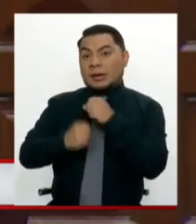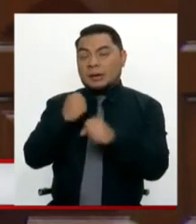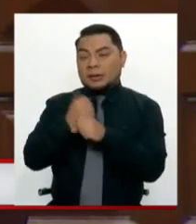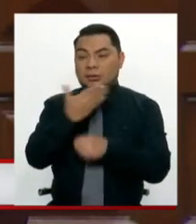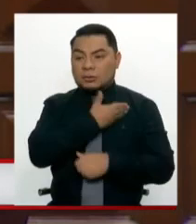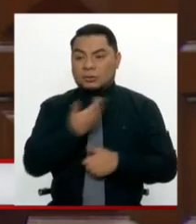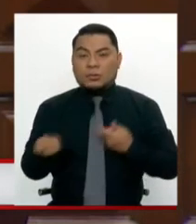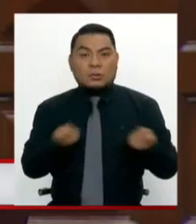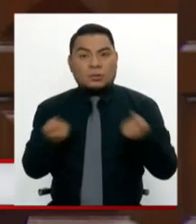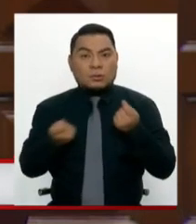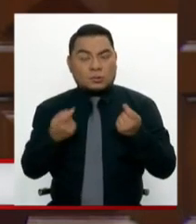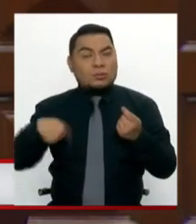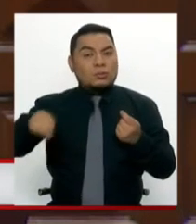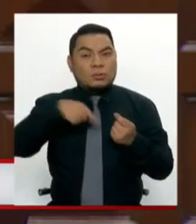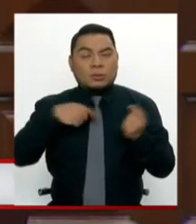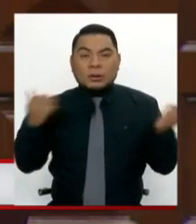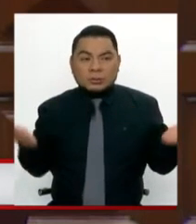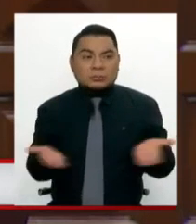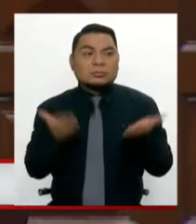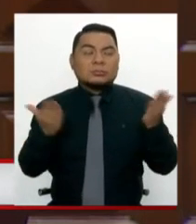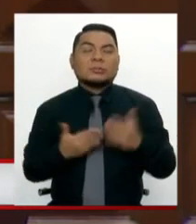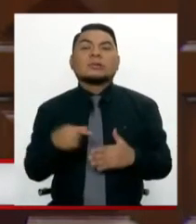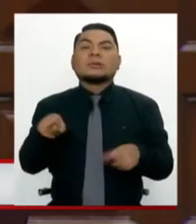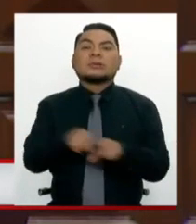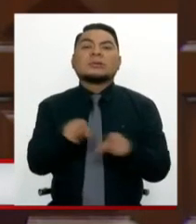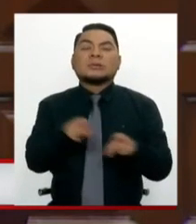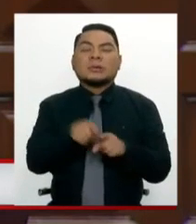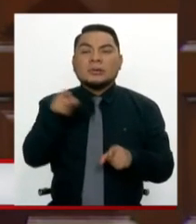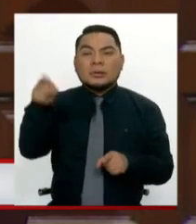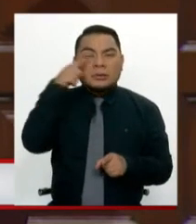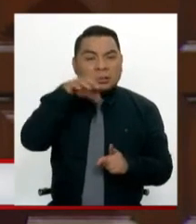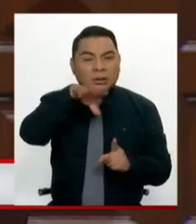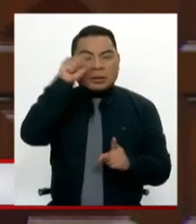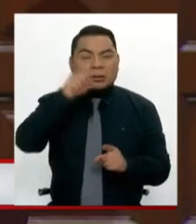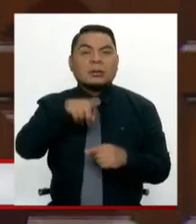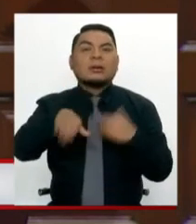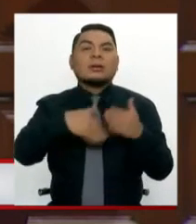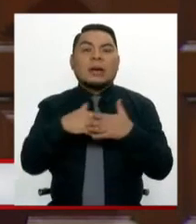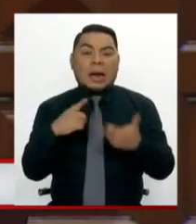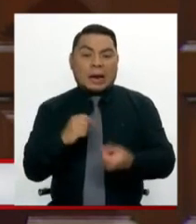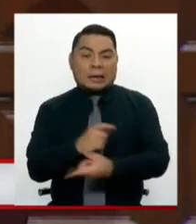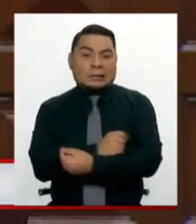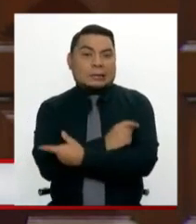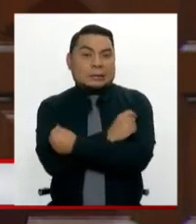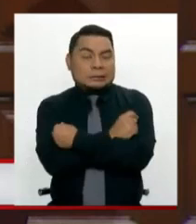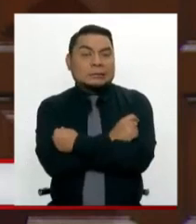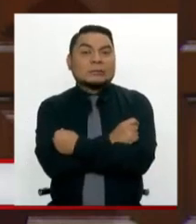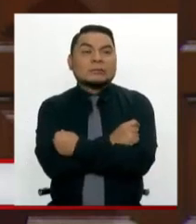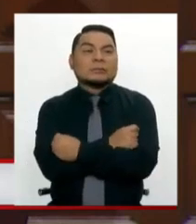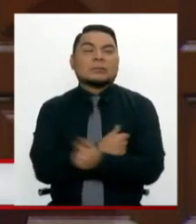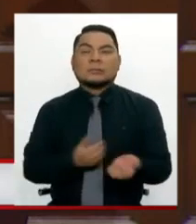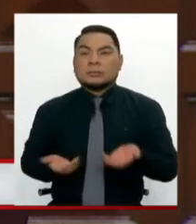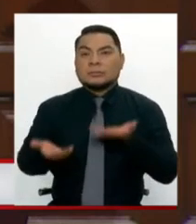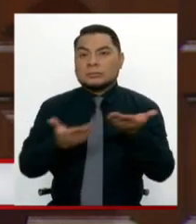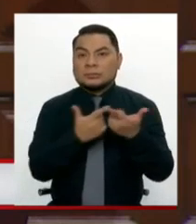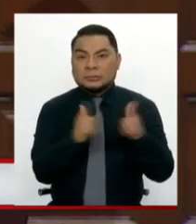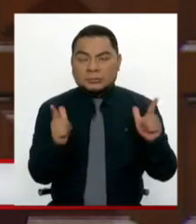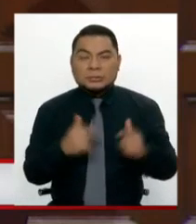gobierno impulsó las pruebas de tamizaje para la detección de los cánceres